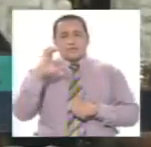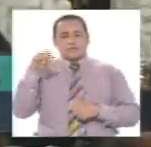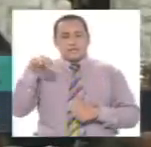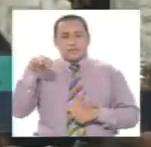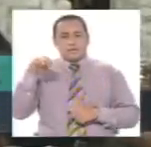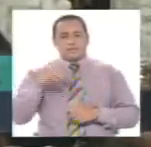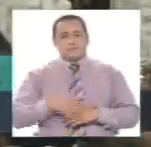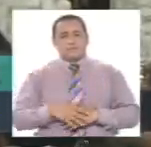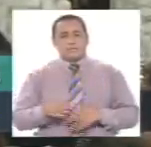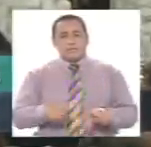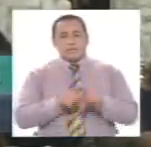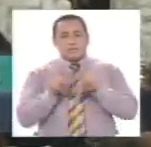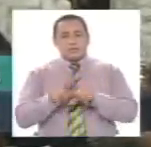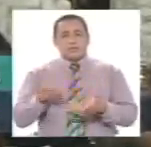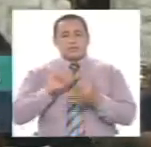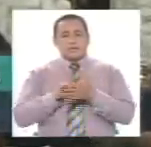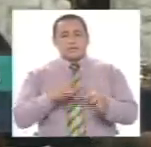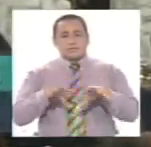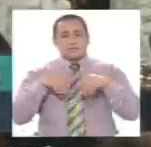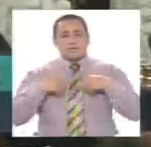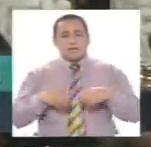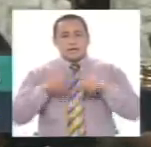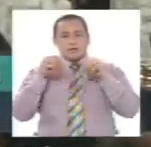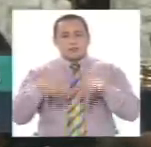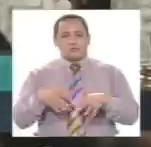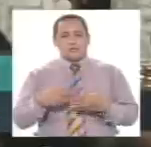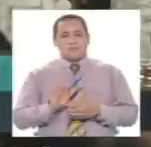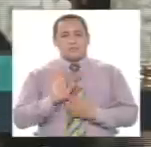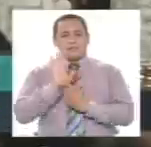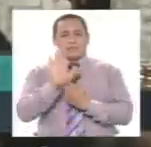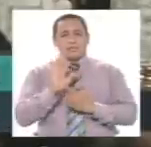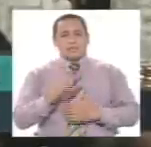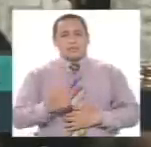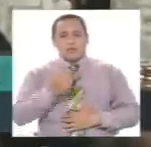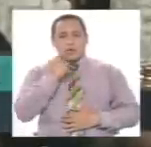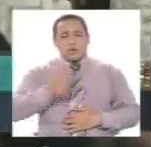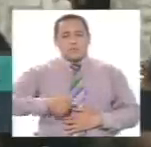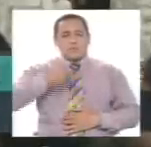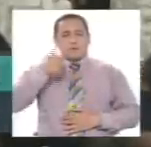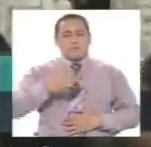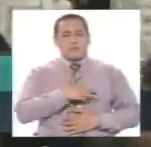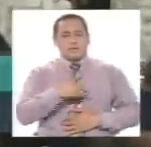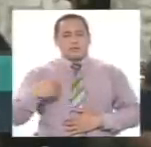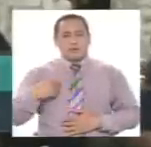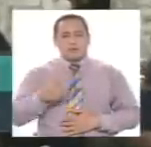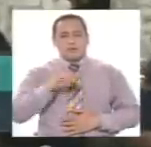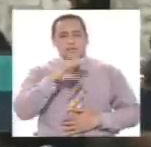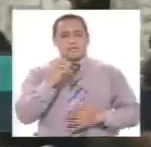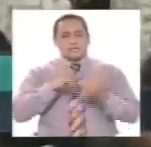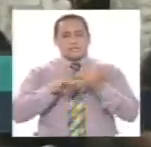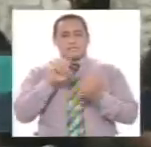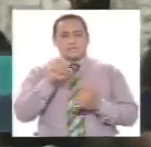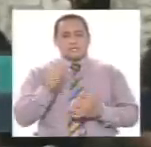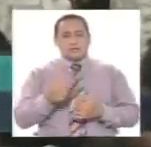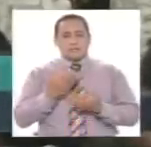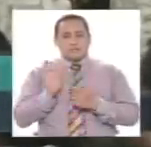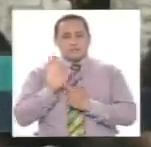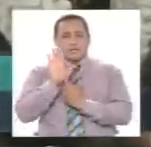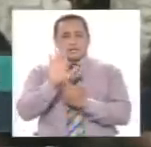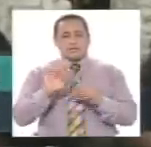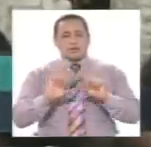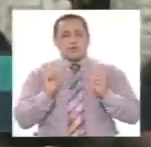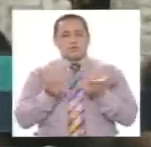052-2014-PCM, mediante la cual se acepta la renuncia que formula el señor César Villanueva Arévalo al cargo del Presidente del Consejo de